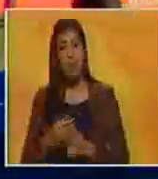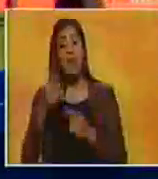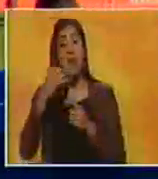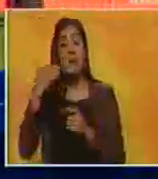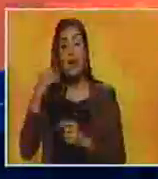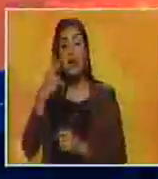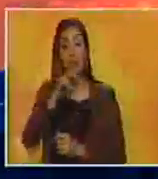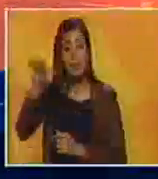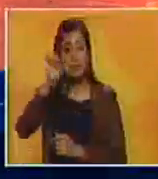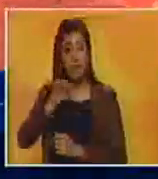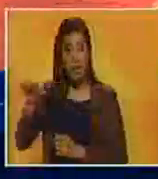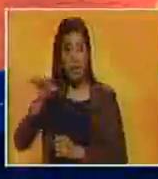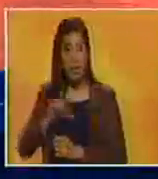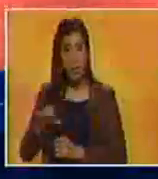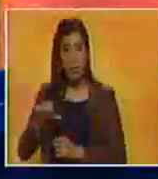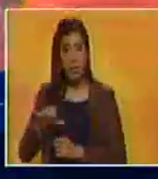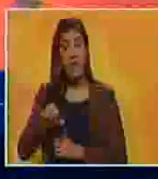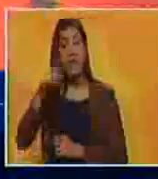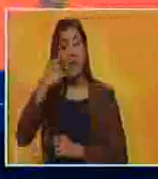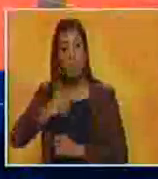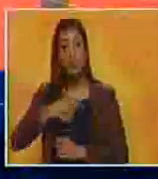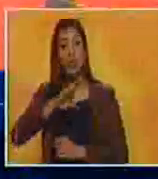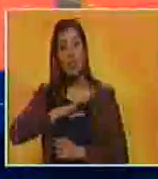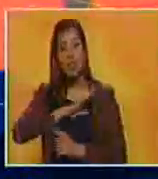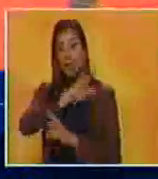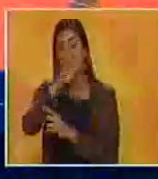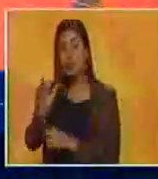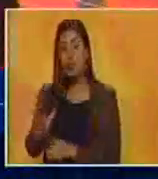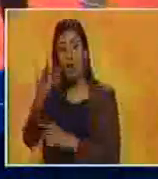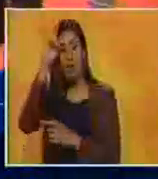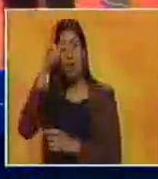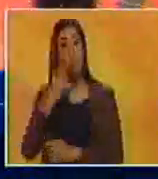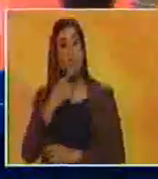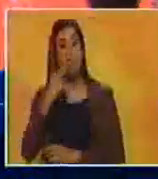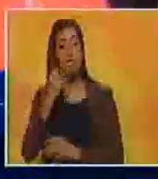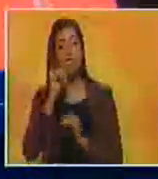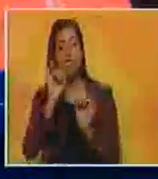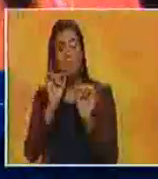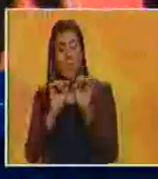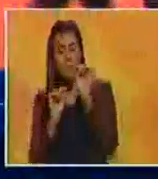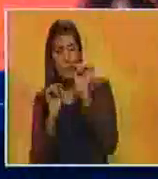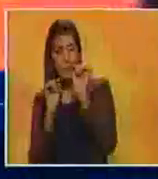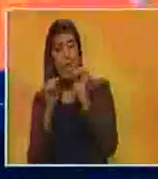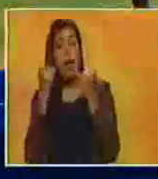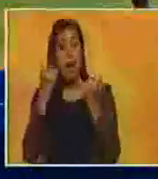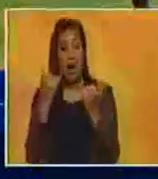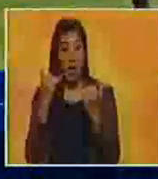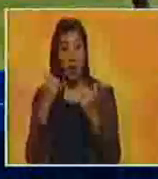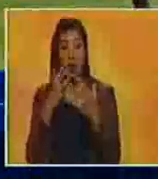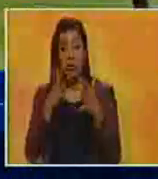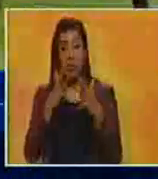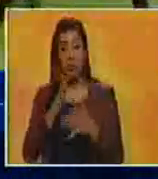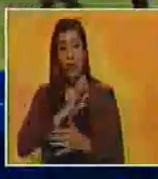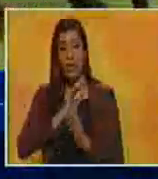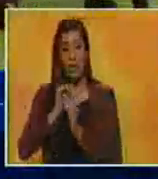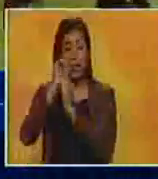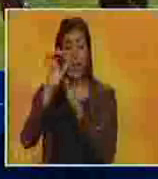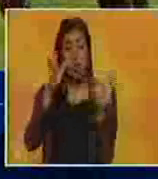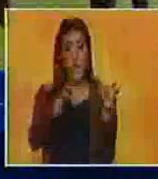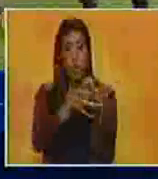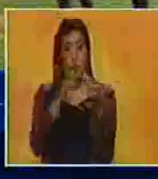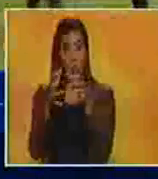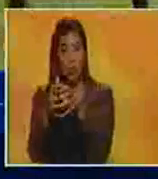Hace 2 semanas en Old Trafford, los bianconeros vencieron a los Diablos Rojos por la mínima diferencia y ahora, con un triunfo, serán líderes del